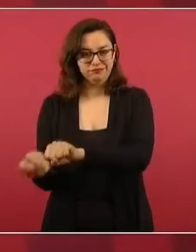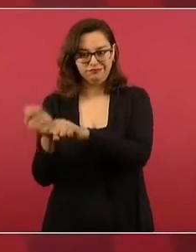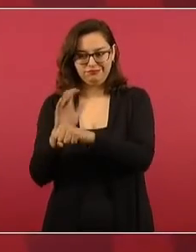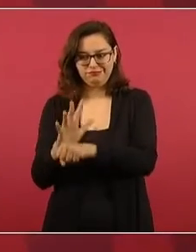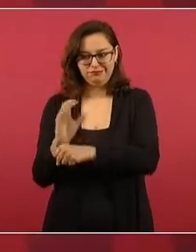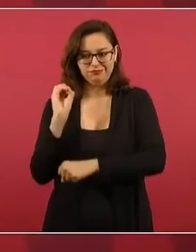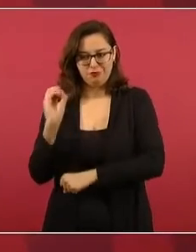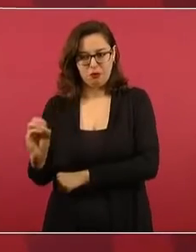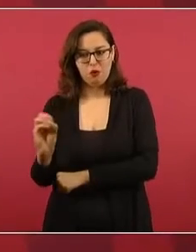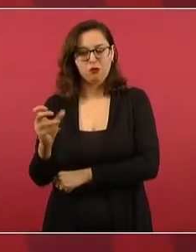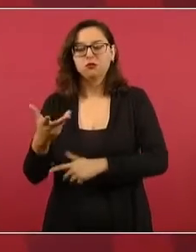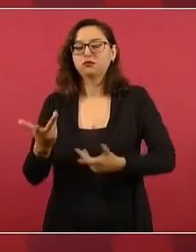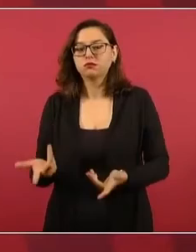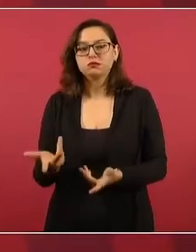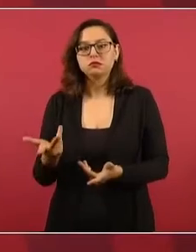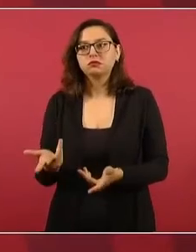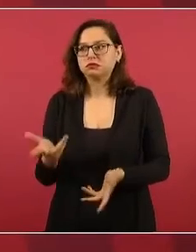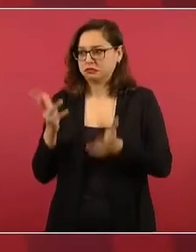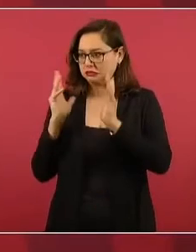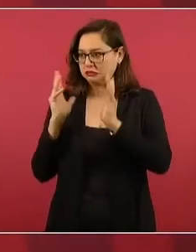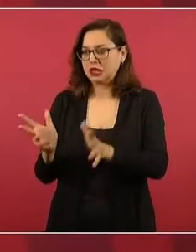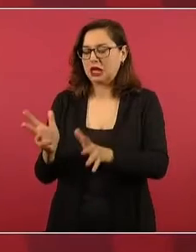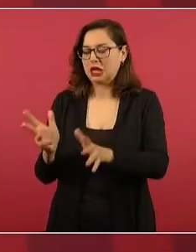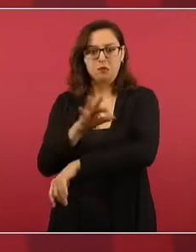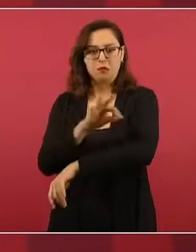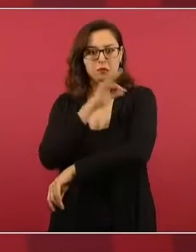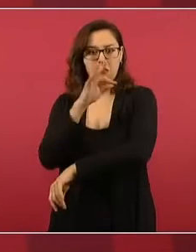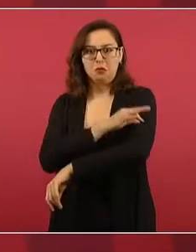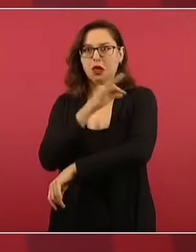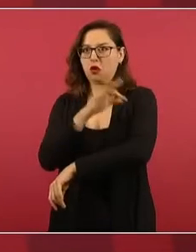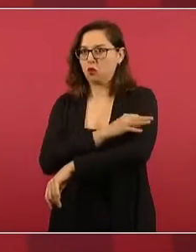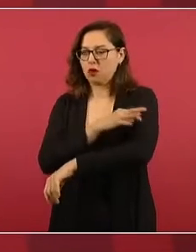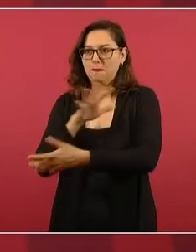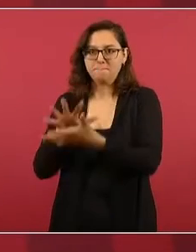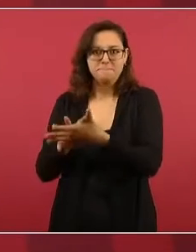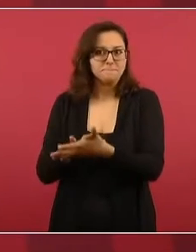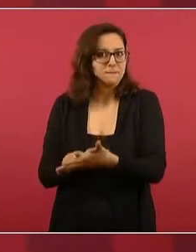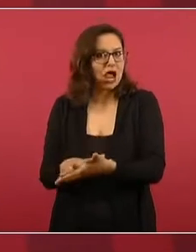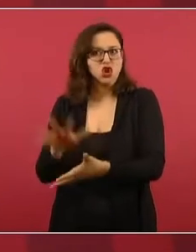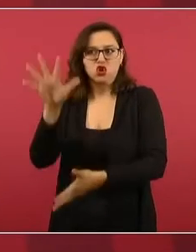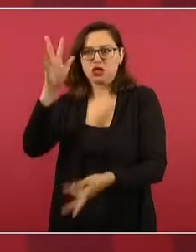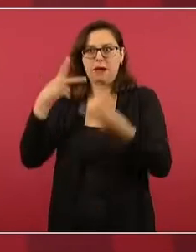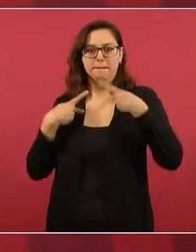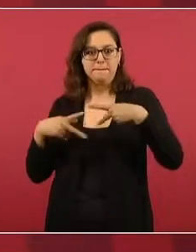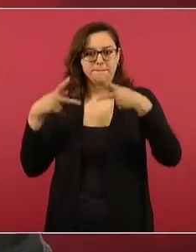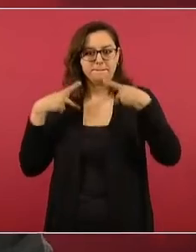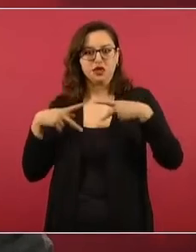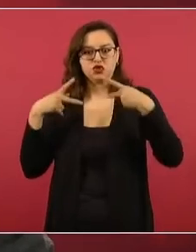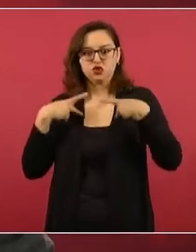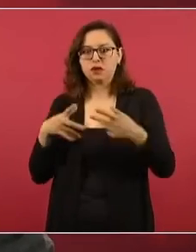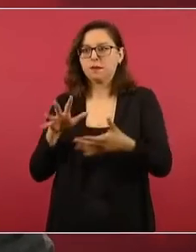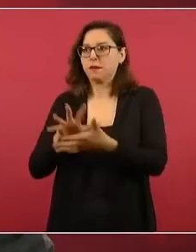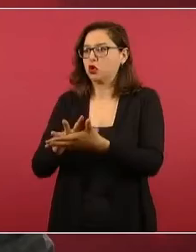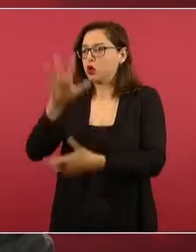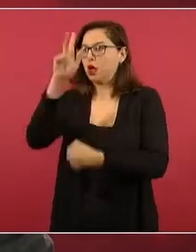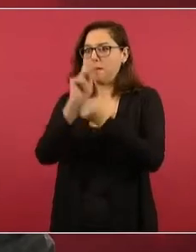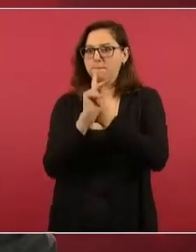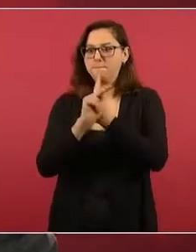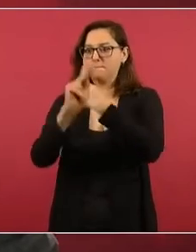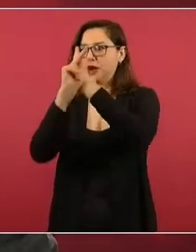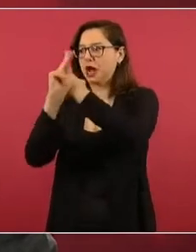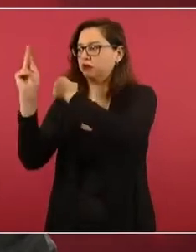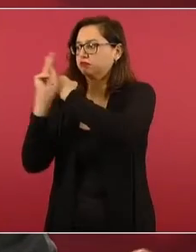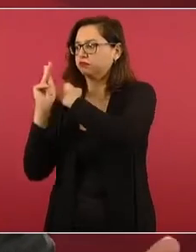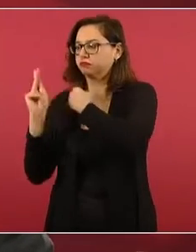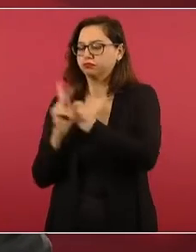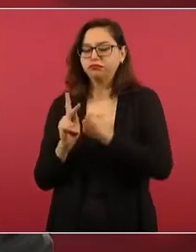ya había coberturas de vacunación, no en todos los países, pero en una gran cantidad, tan altas como la que hemos alcanzado